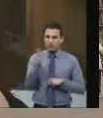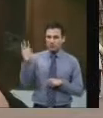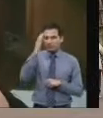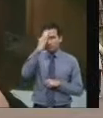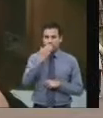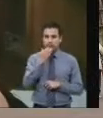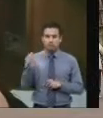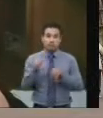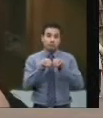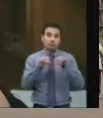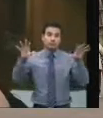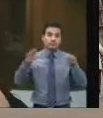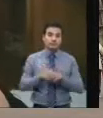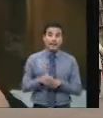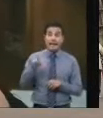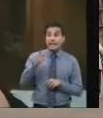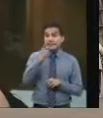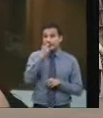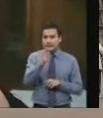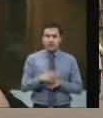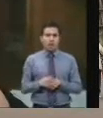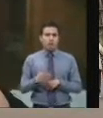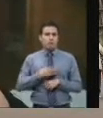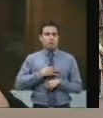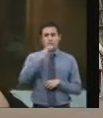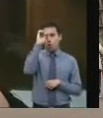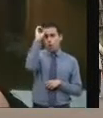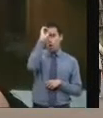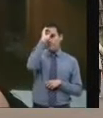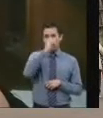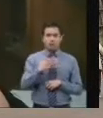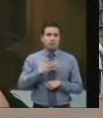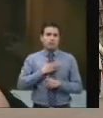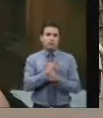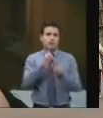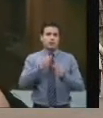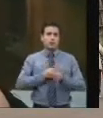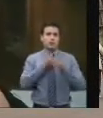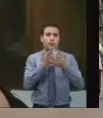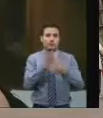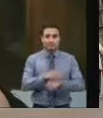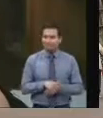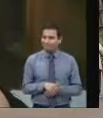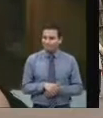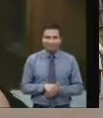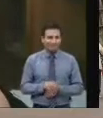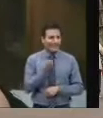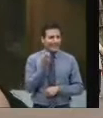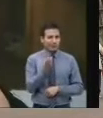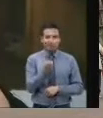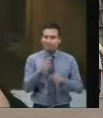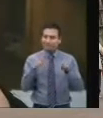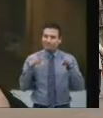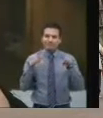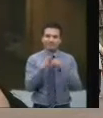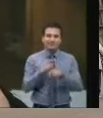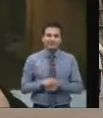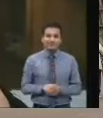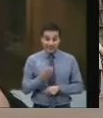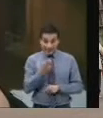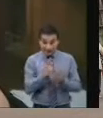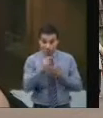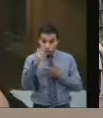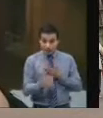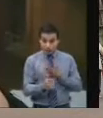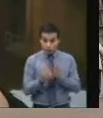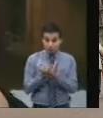sus publicaciones como opiniones auténticas amparadas en la libertad de expresión, comparto la sanción que se propone imponer al Partido